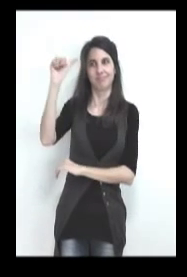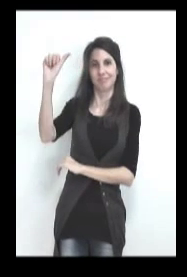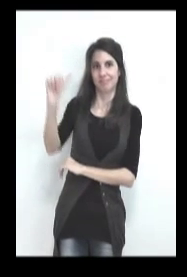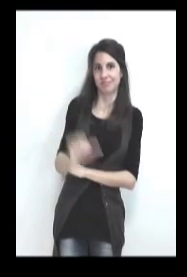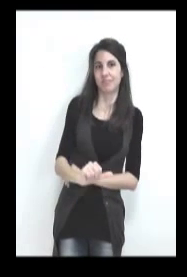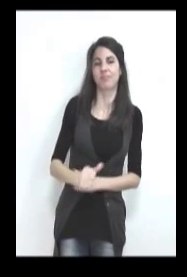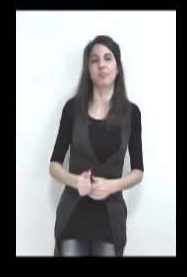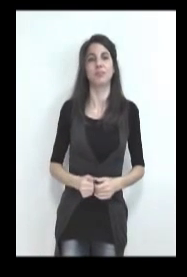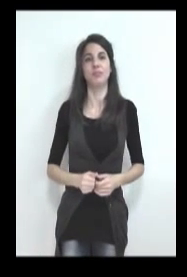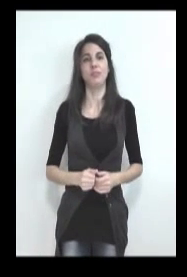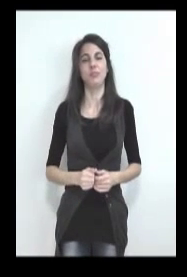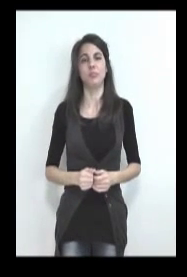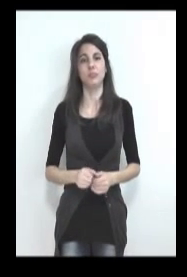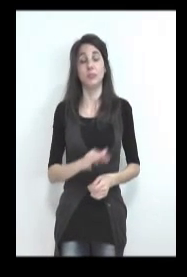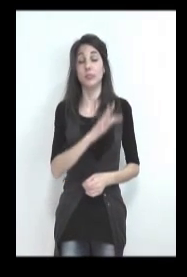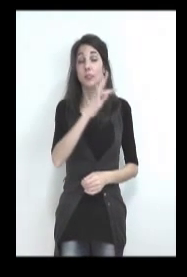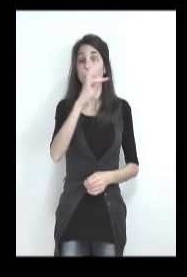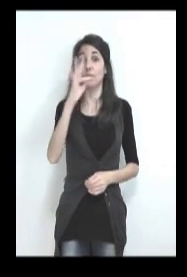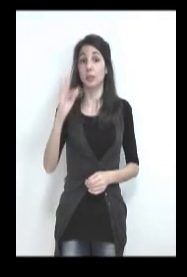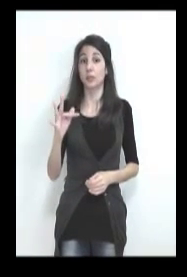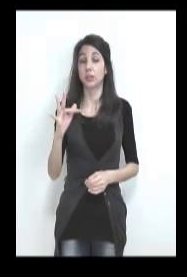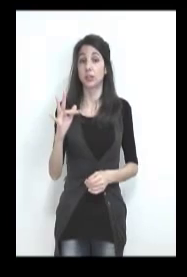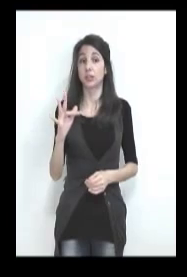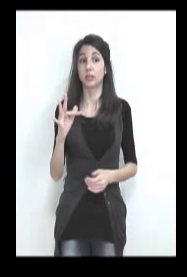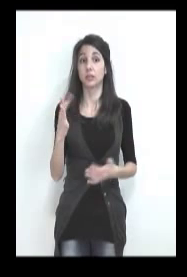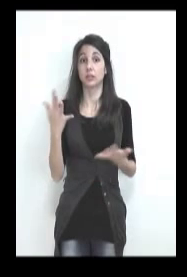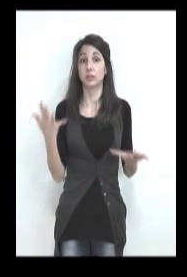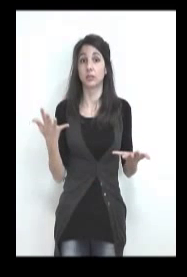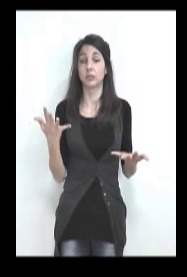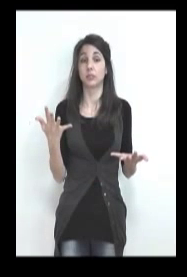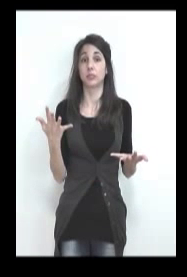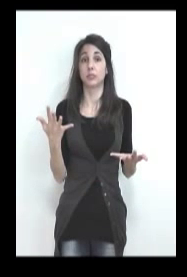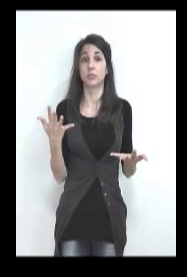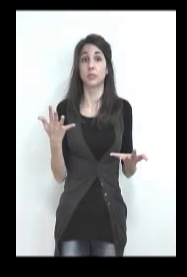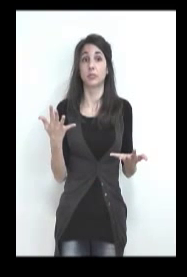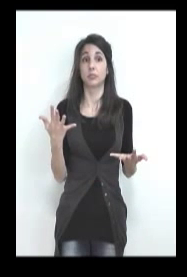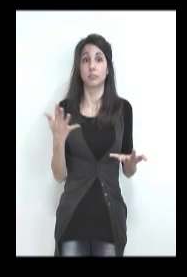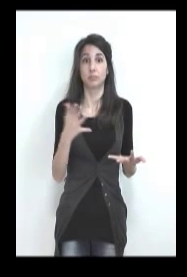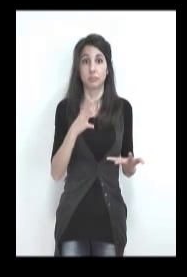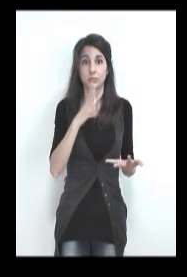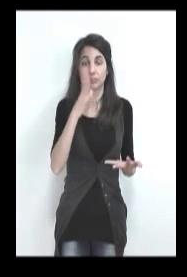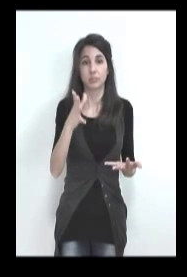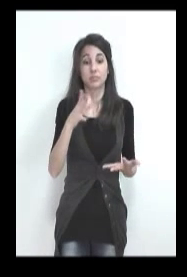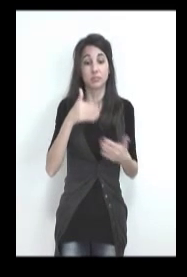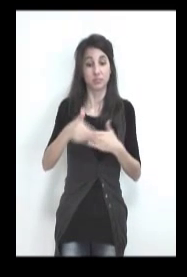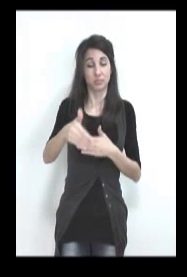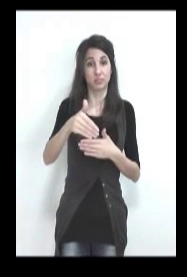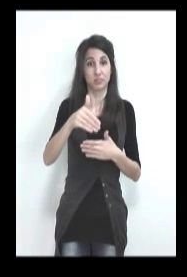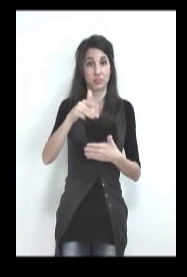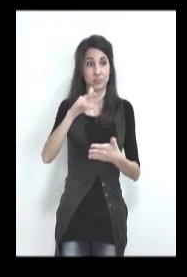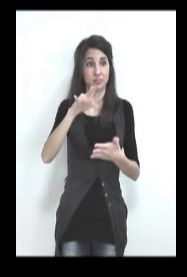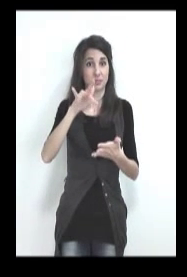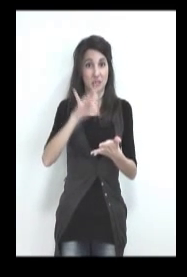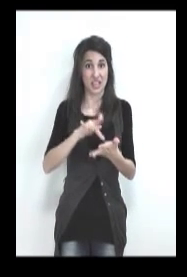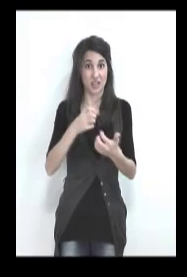atender, y que además por parte de Paisaje Transversal, que está formalizándolo en breve a partir del 18 del presente,